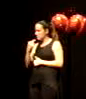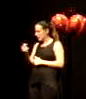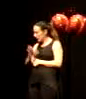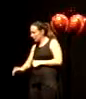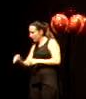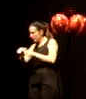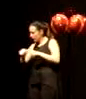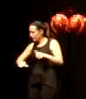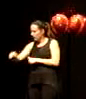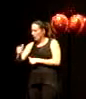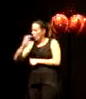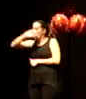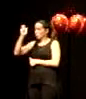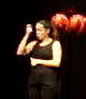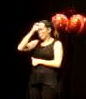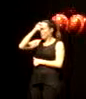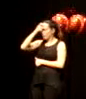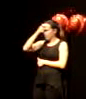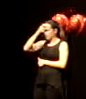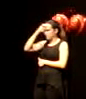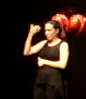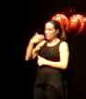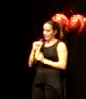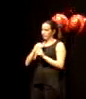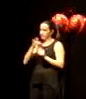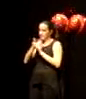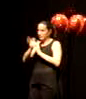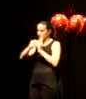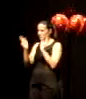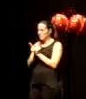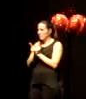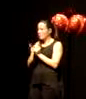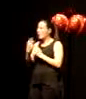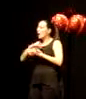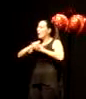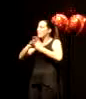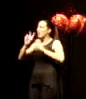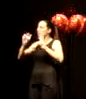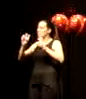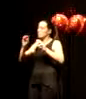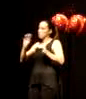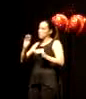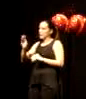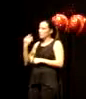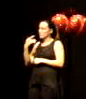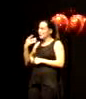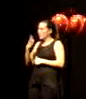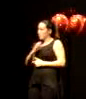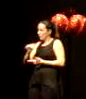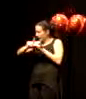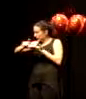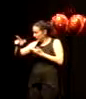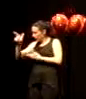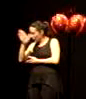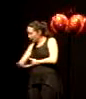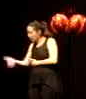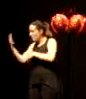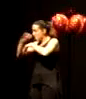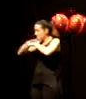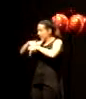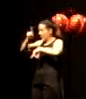otro término que a mí me parecería importante revisar muy brevemente, cuando hablamos de la pregunta, ¿es posible desarrollar una literatura infantil fundada